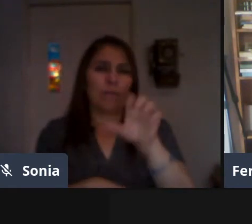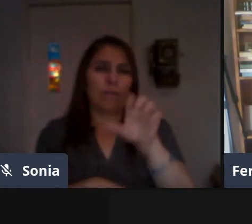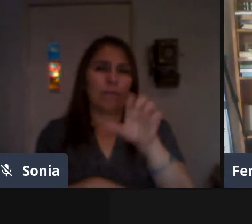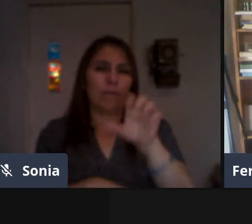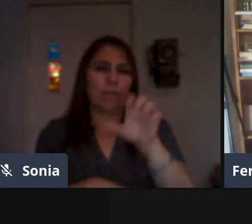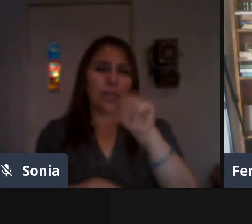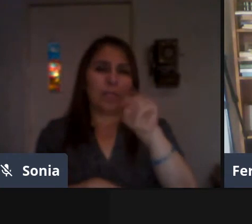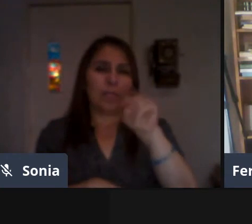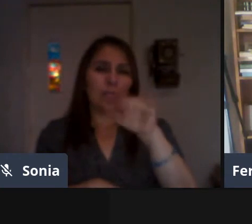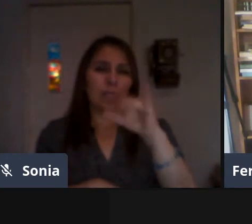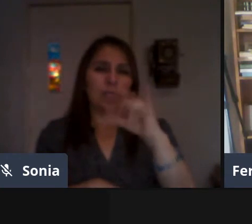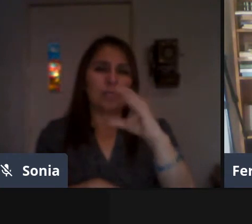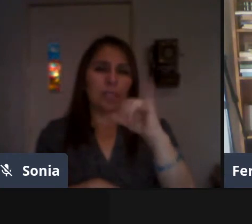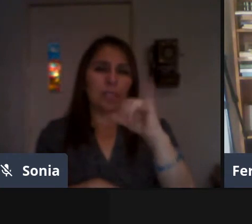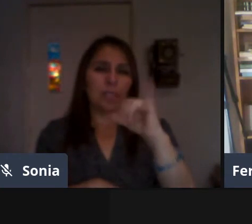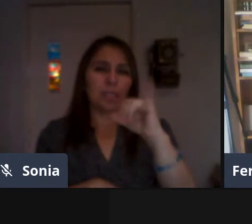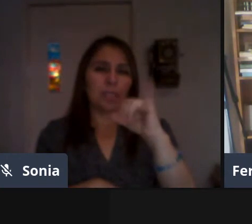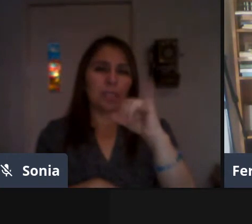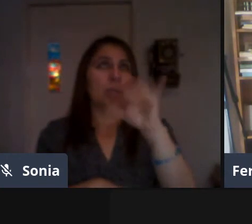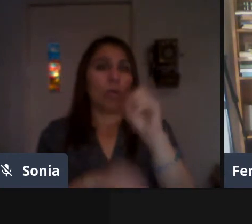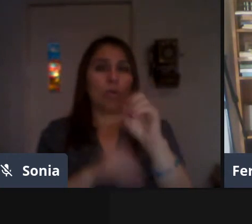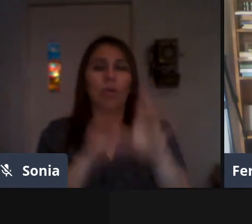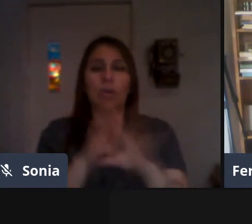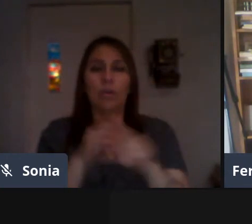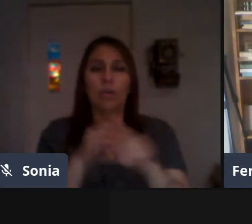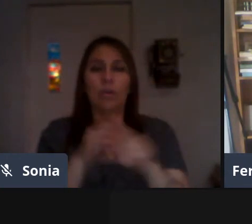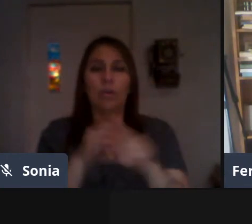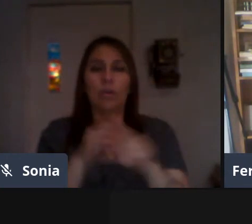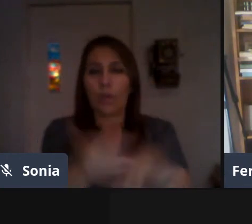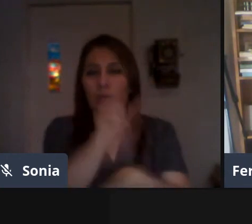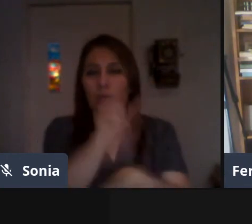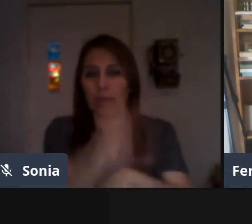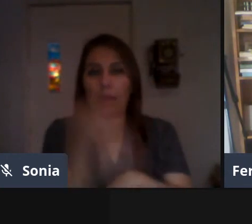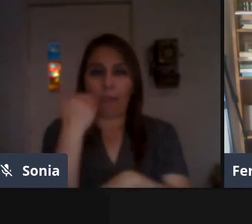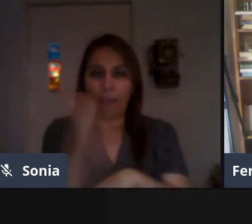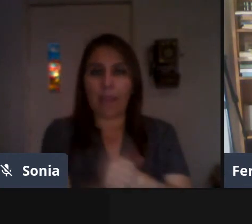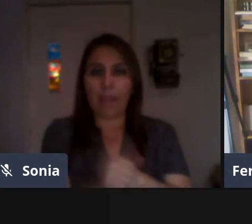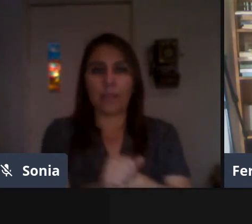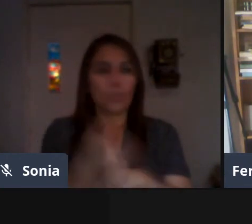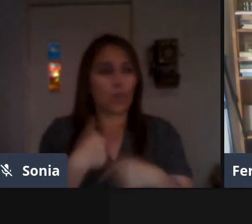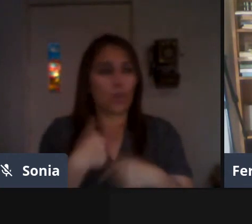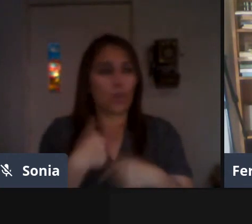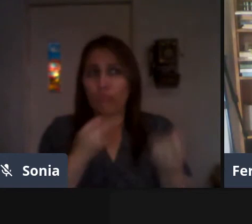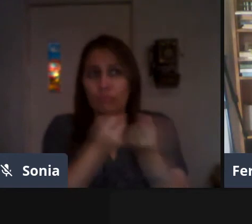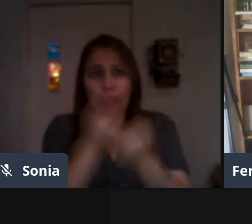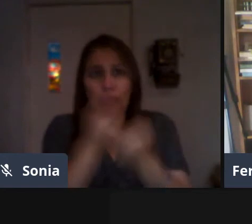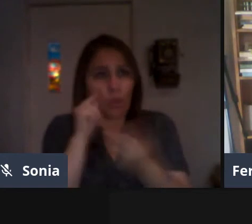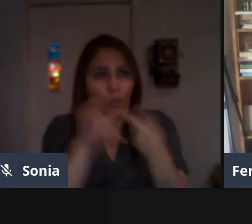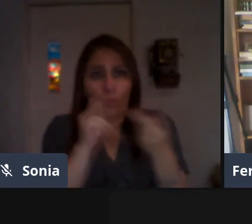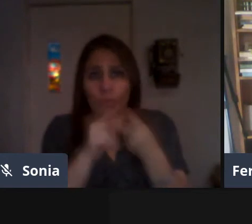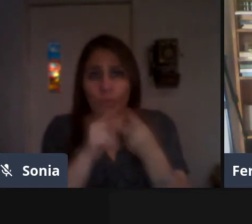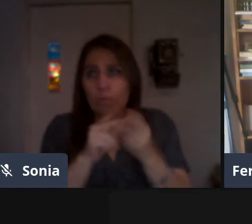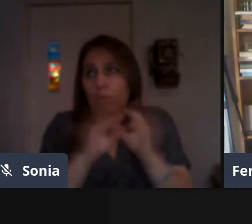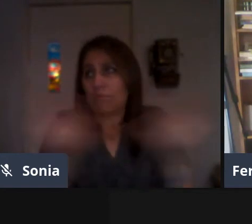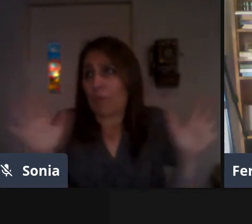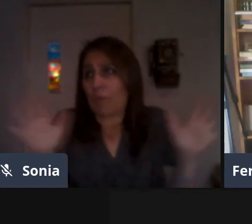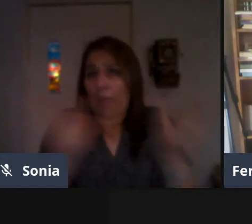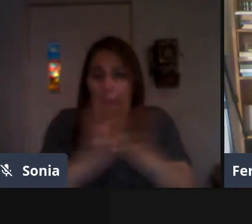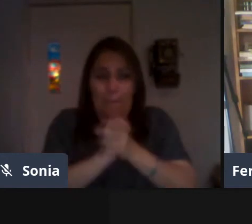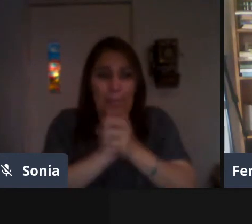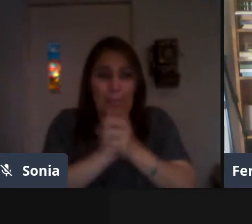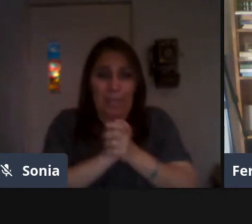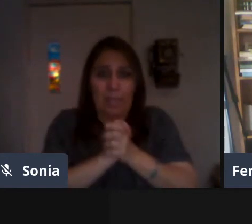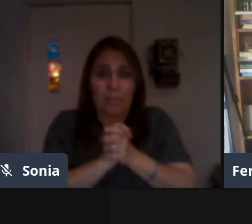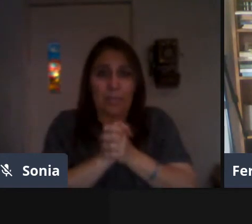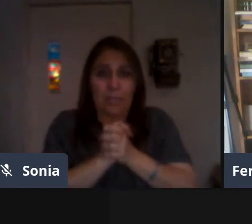cercanía con los movimientos de género amigas las amigas millas al menos son feministas por